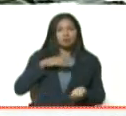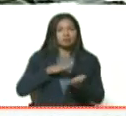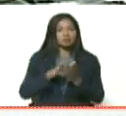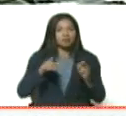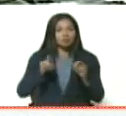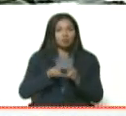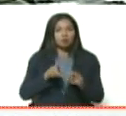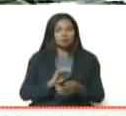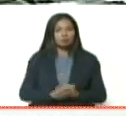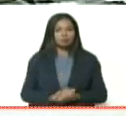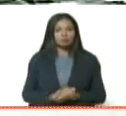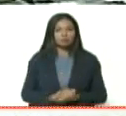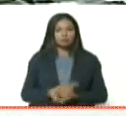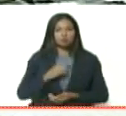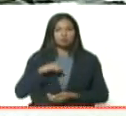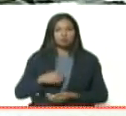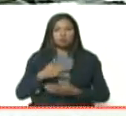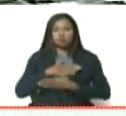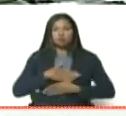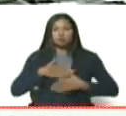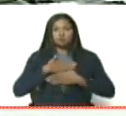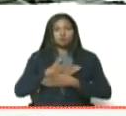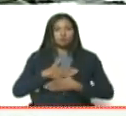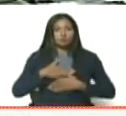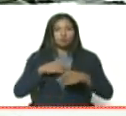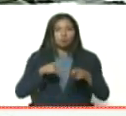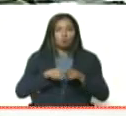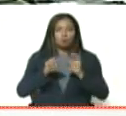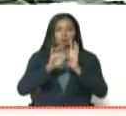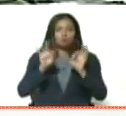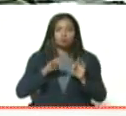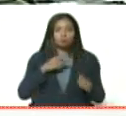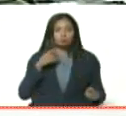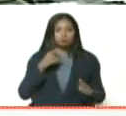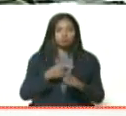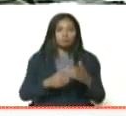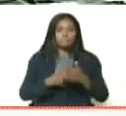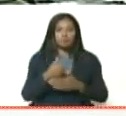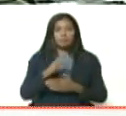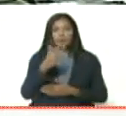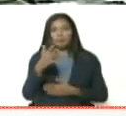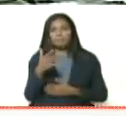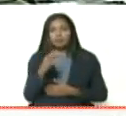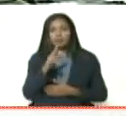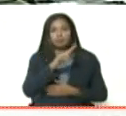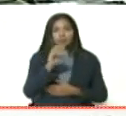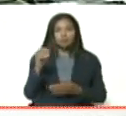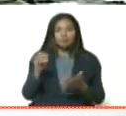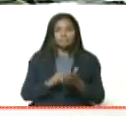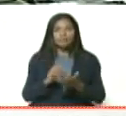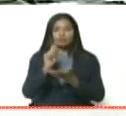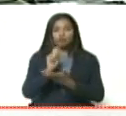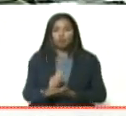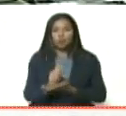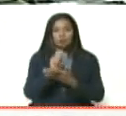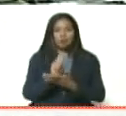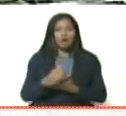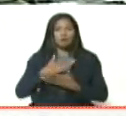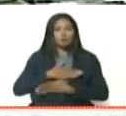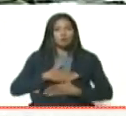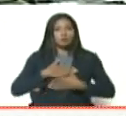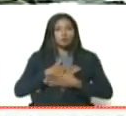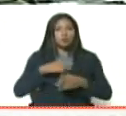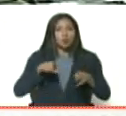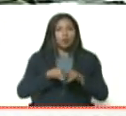no solamente satisfacer la demanda interna, que demanda aproximadamente 30.000 toneladas, para satisfacer las